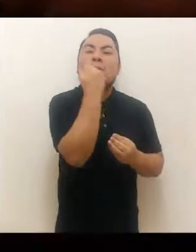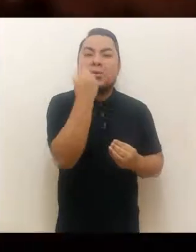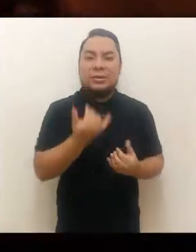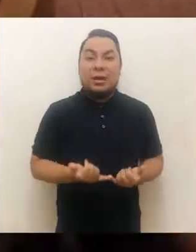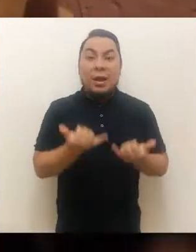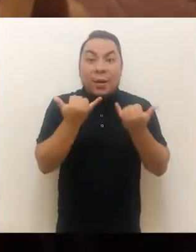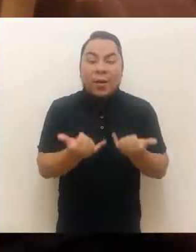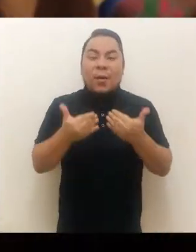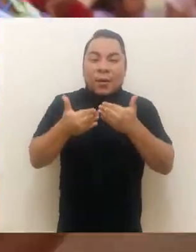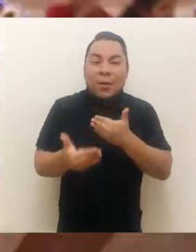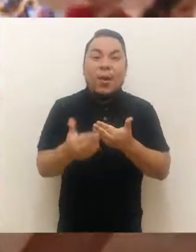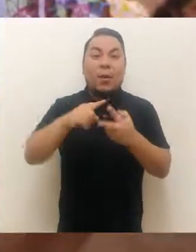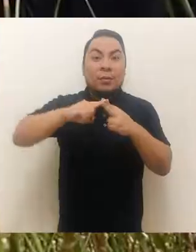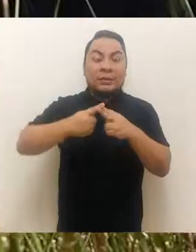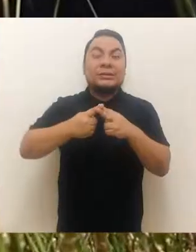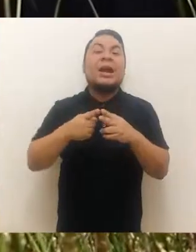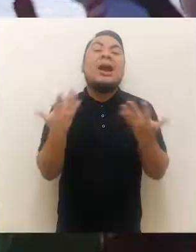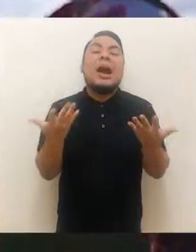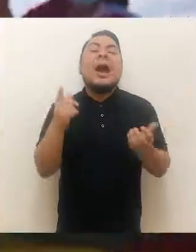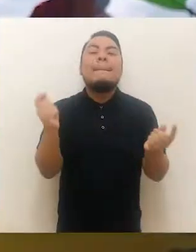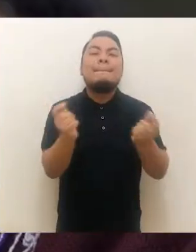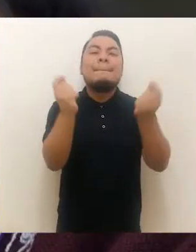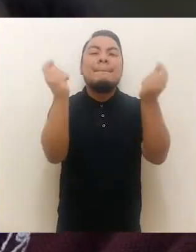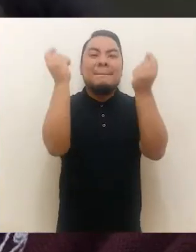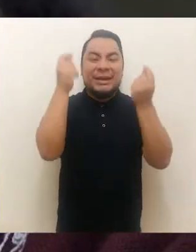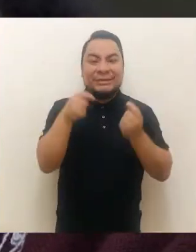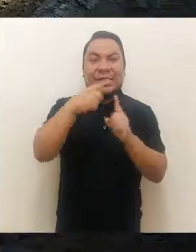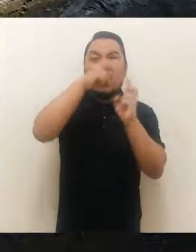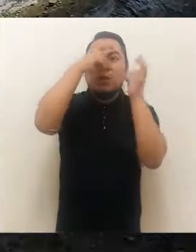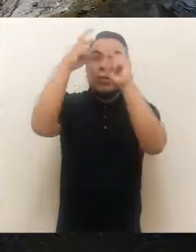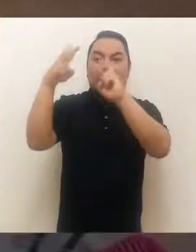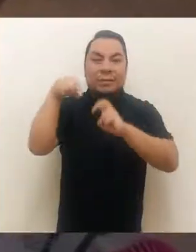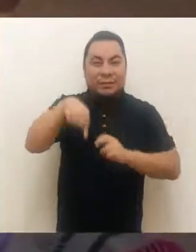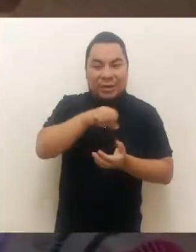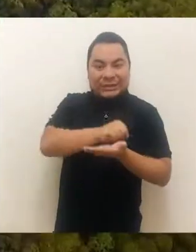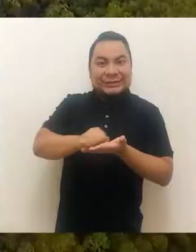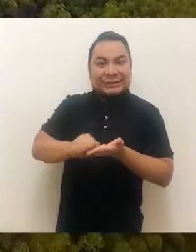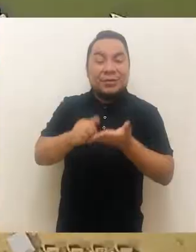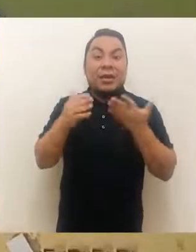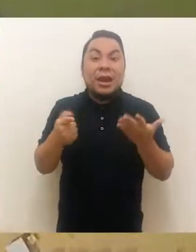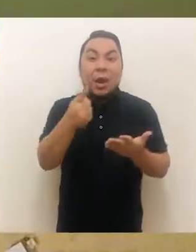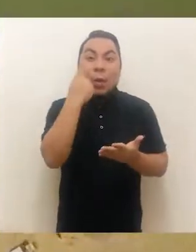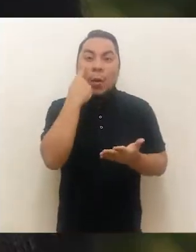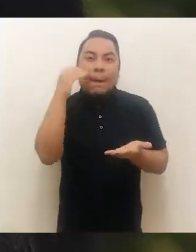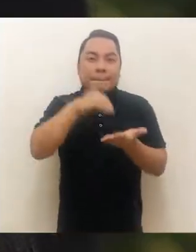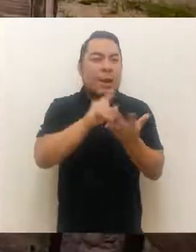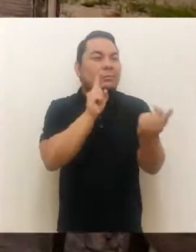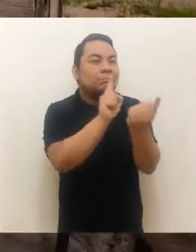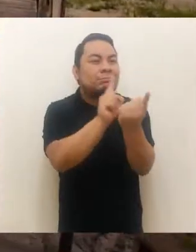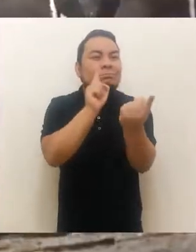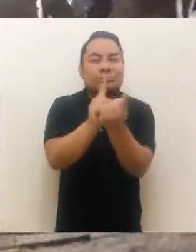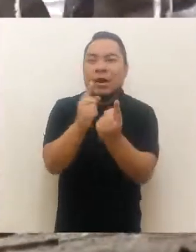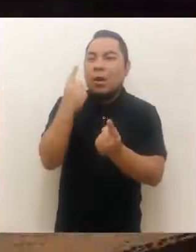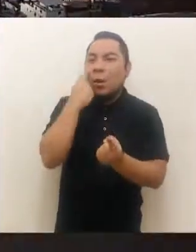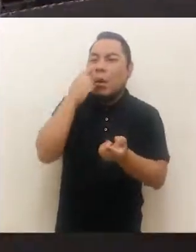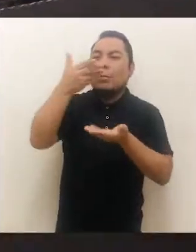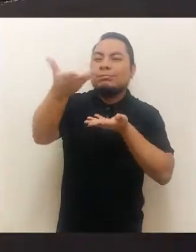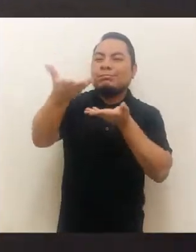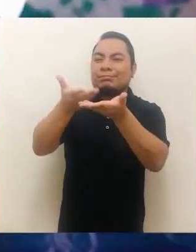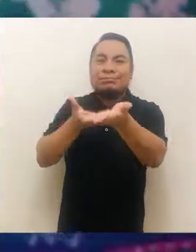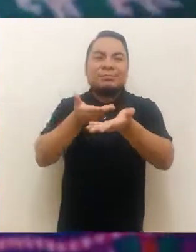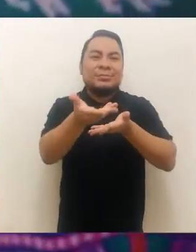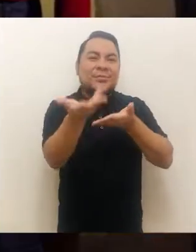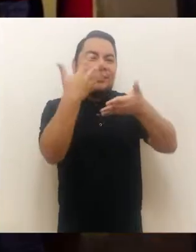hoy comenzamos a celebrar el mes del turismo desde nuestra tierra. Conozcámonos más, para entendernos,